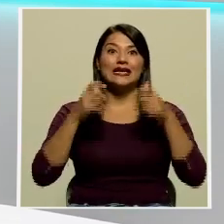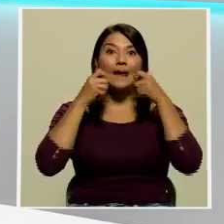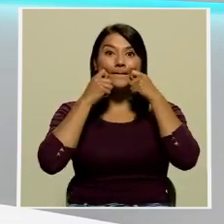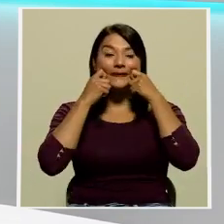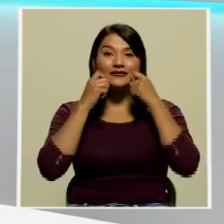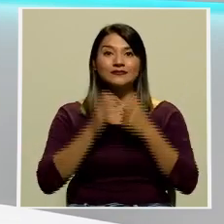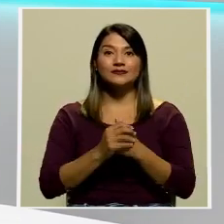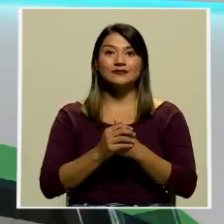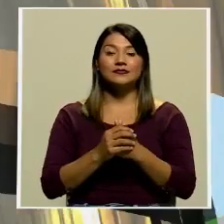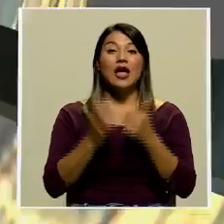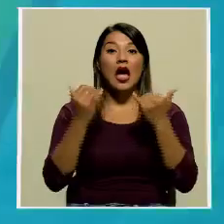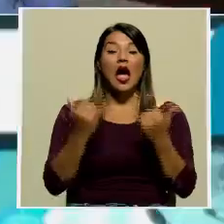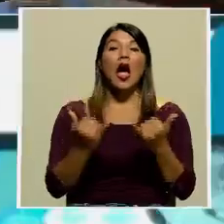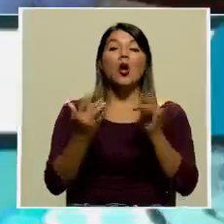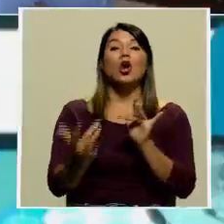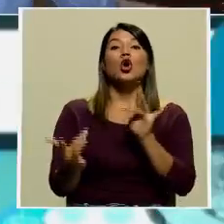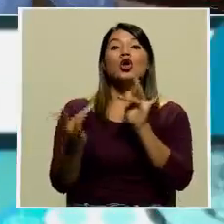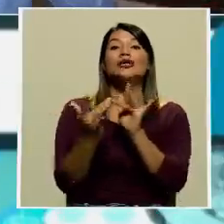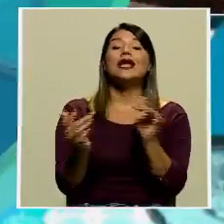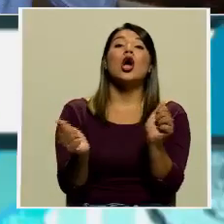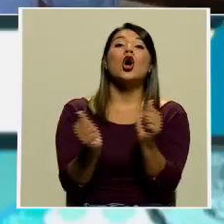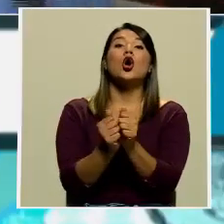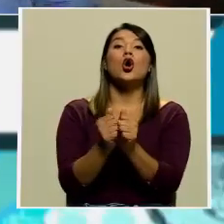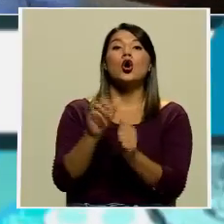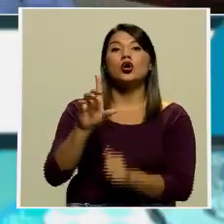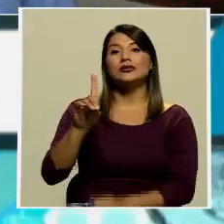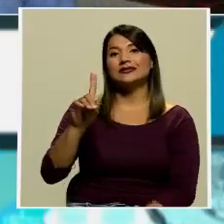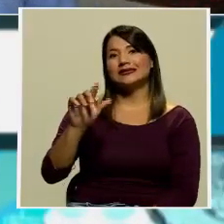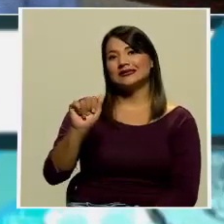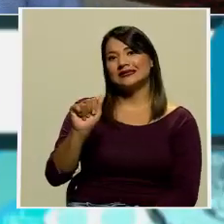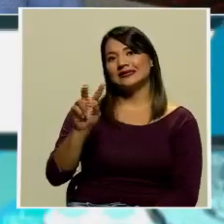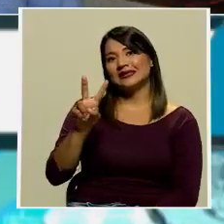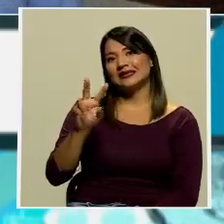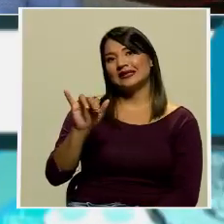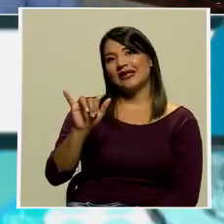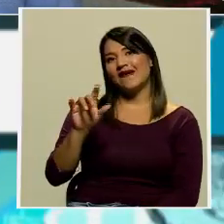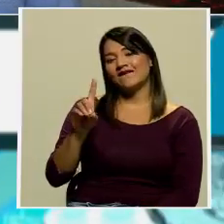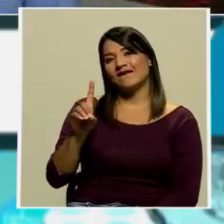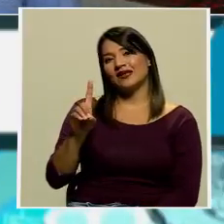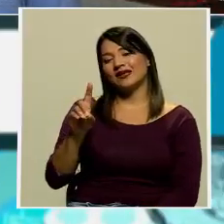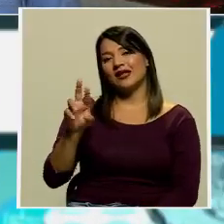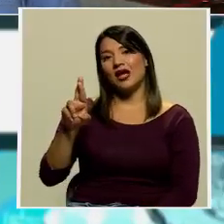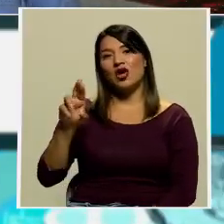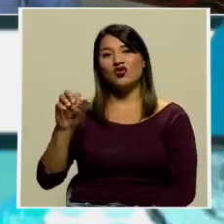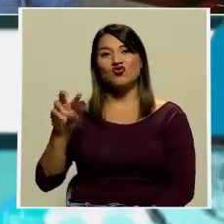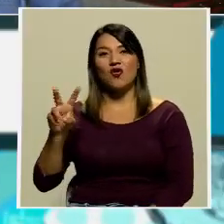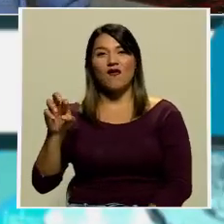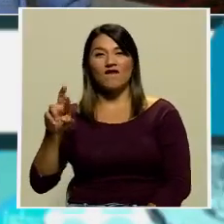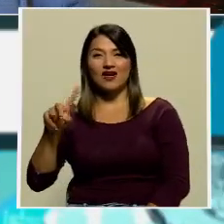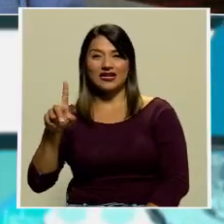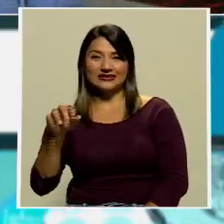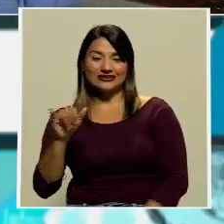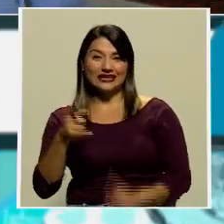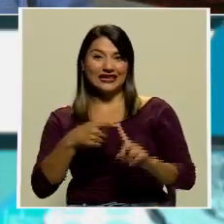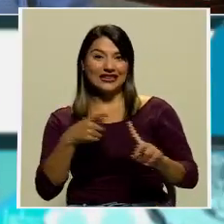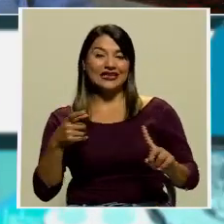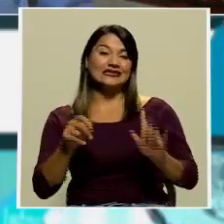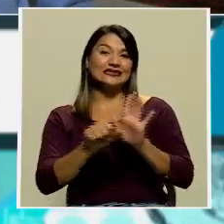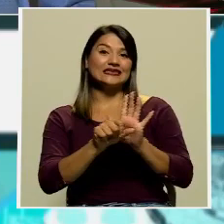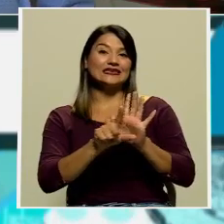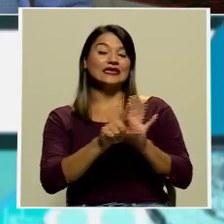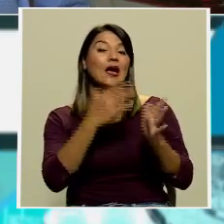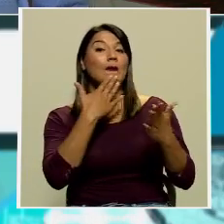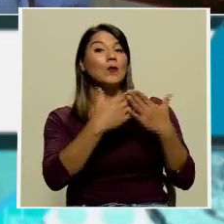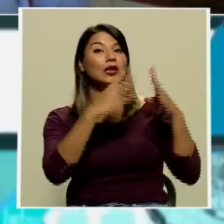Vamos a un nuevo pase en vivo con David Roversi desde la Asamblea Legislativa con este tema. Buenas noches, David. Adelante.